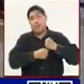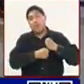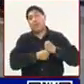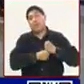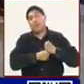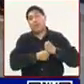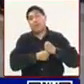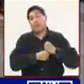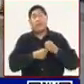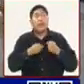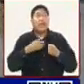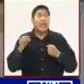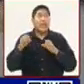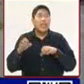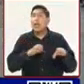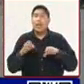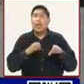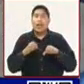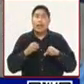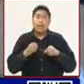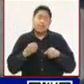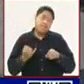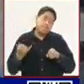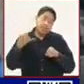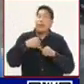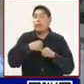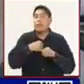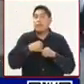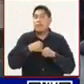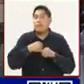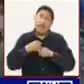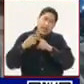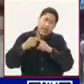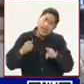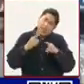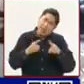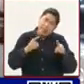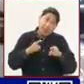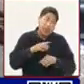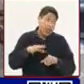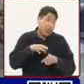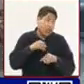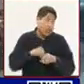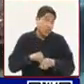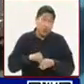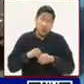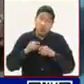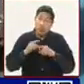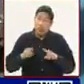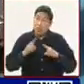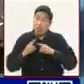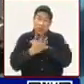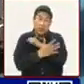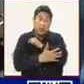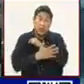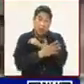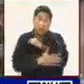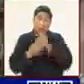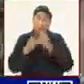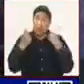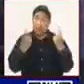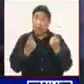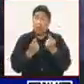Están esperando la jornada que se inicie el reclutamiento. Vienen desde distintos lugares, incluso desde diferentes provincias del Departamento de La